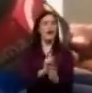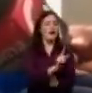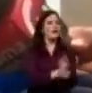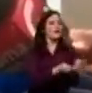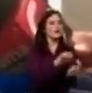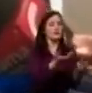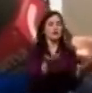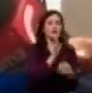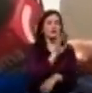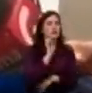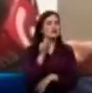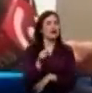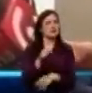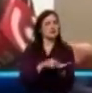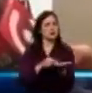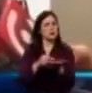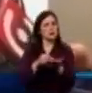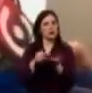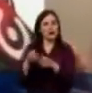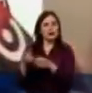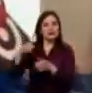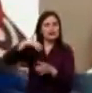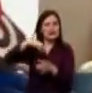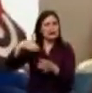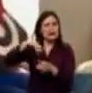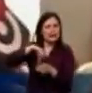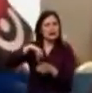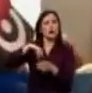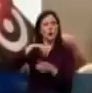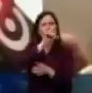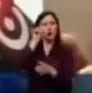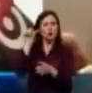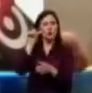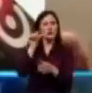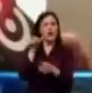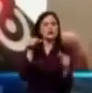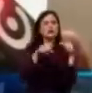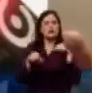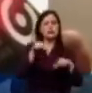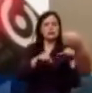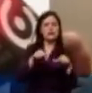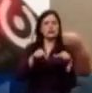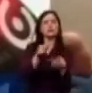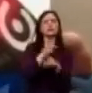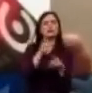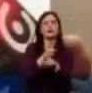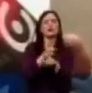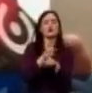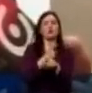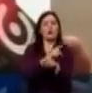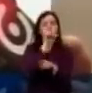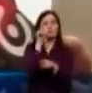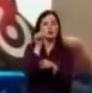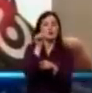de cocaína. Tenemos droga líquida y clorhidrato de cocaína. Las sustancias eran distribuidas hasta